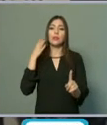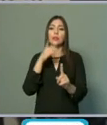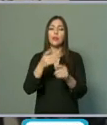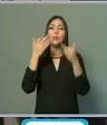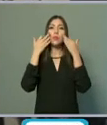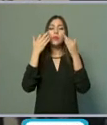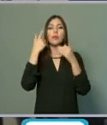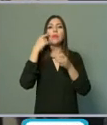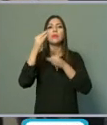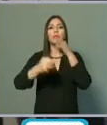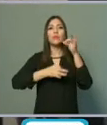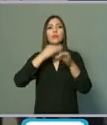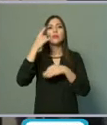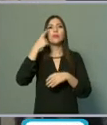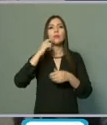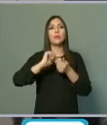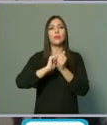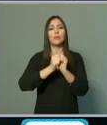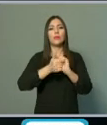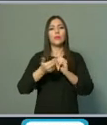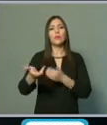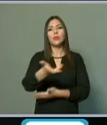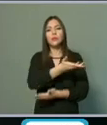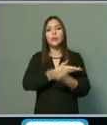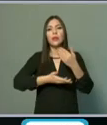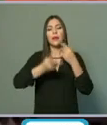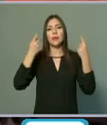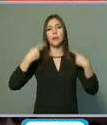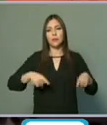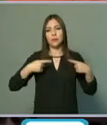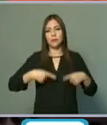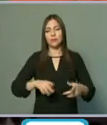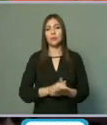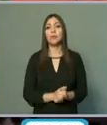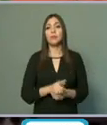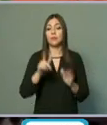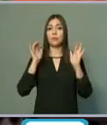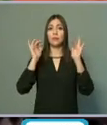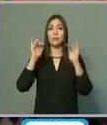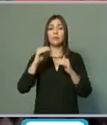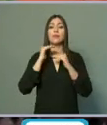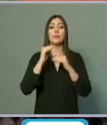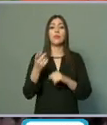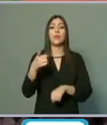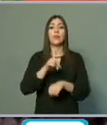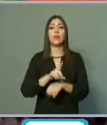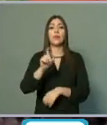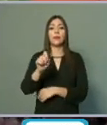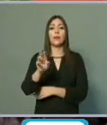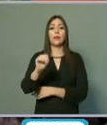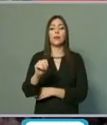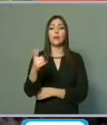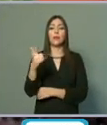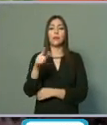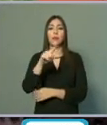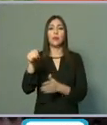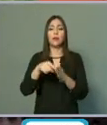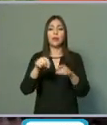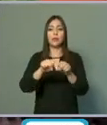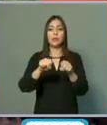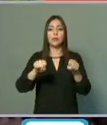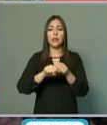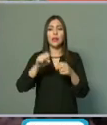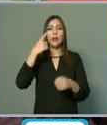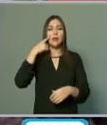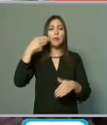que busca promover una convivencia armónica entre seres humanos. Asiste hasta el 29 de julio a la sala de exposiciones